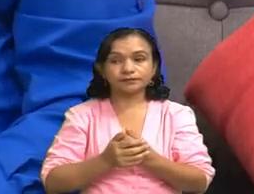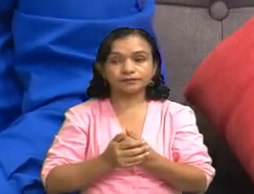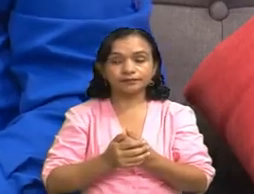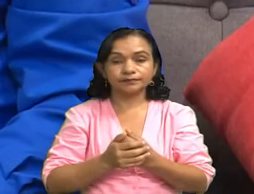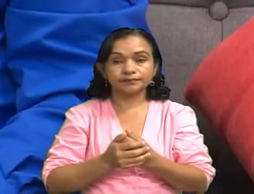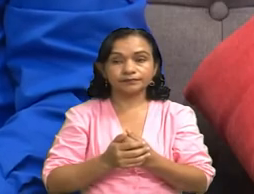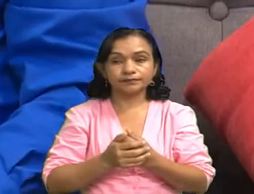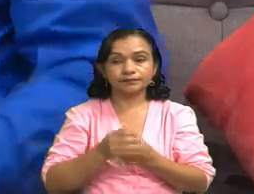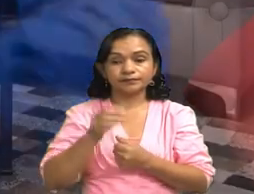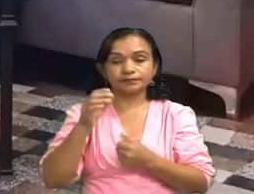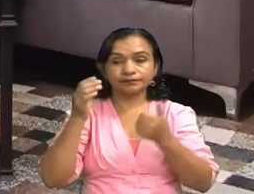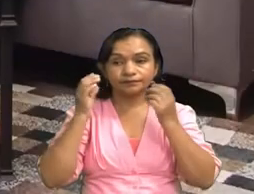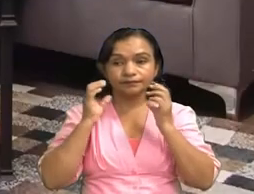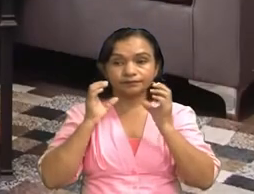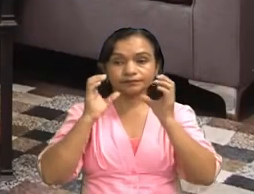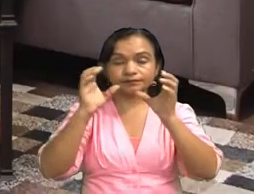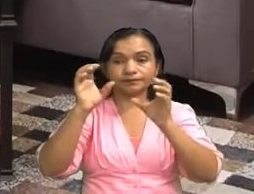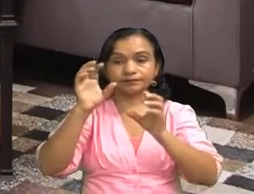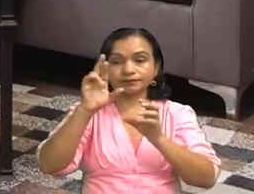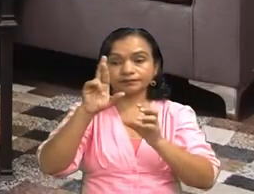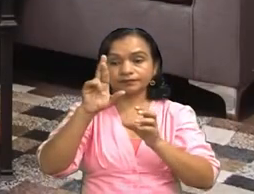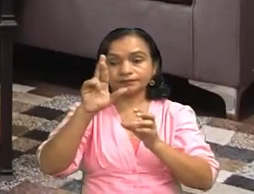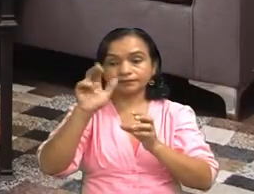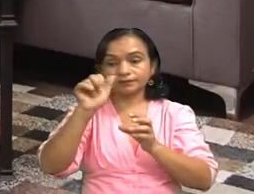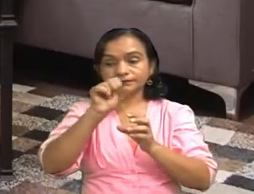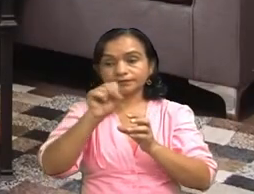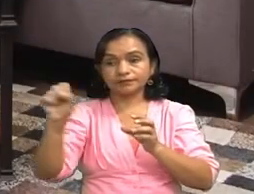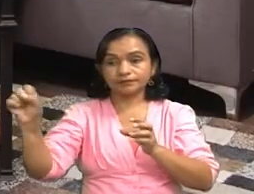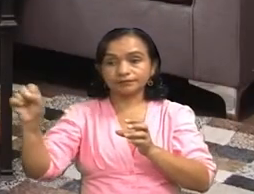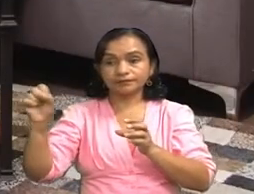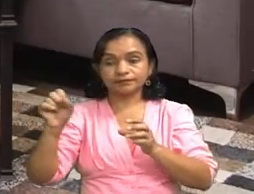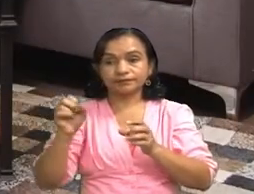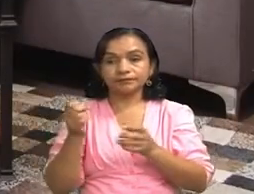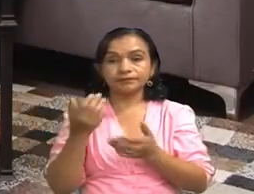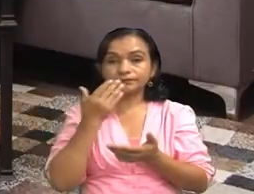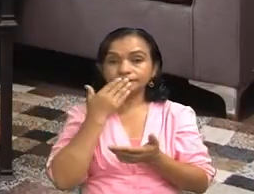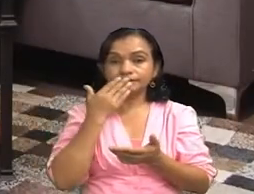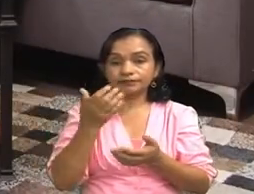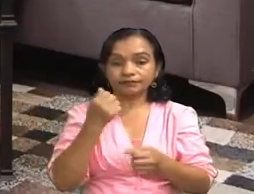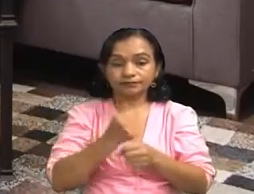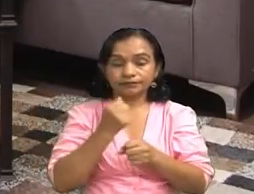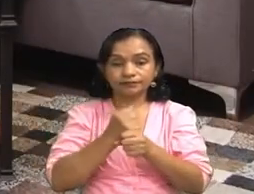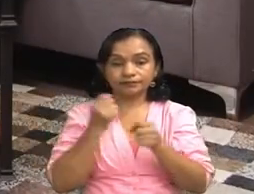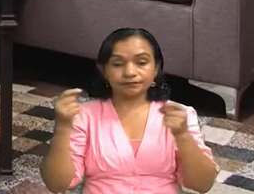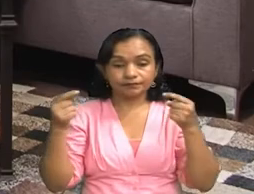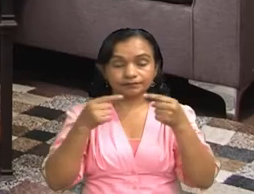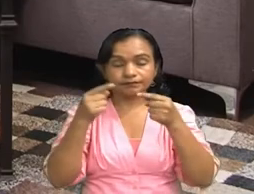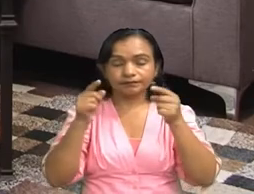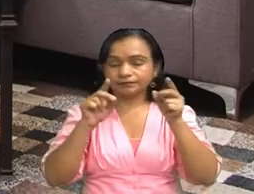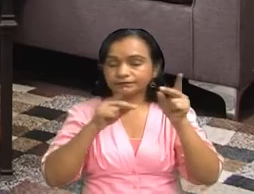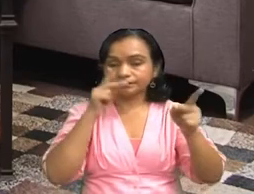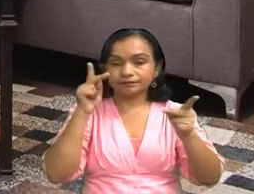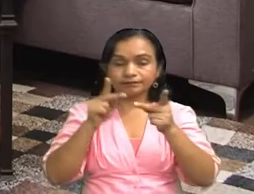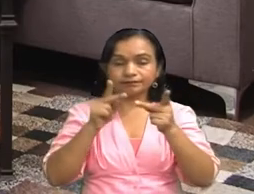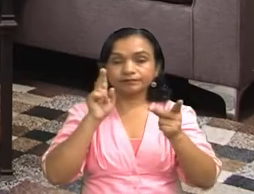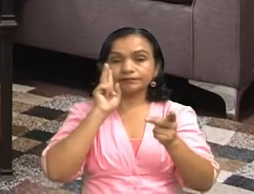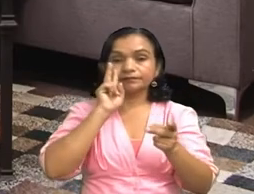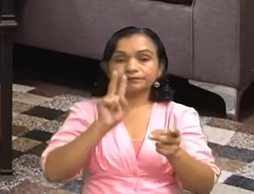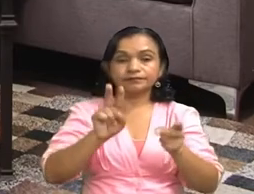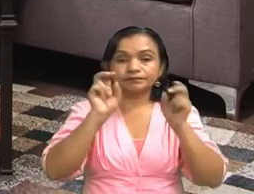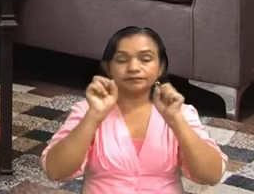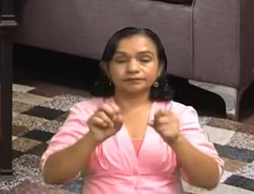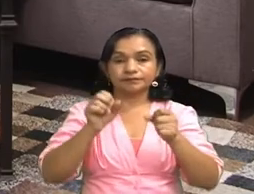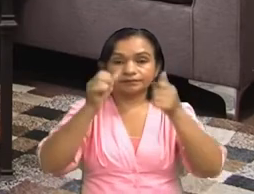Costa Caribe. Mira, quien me hizo el diseño de estrategia muy bueno. Punto muy especial.